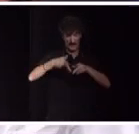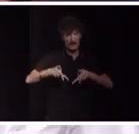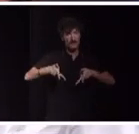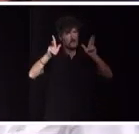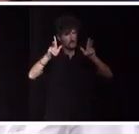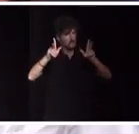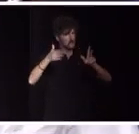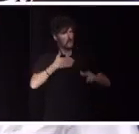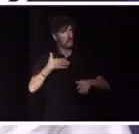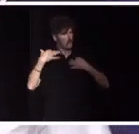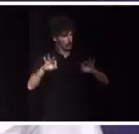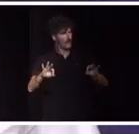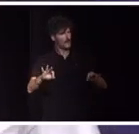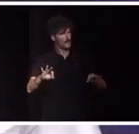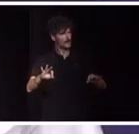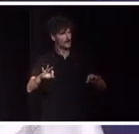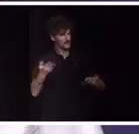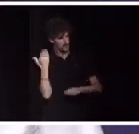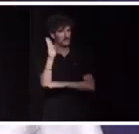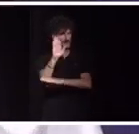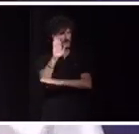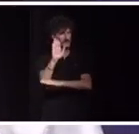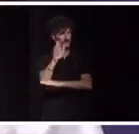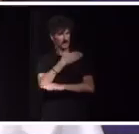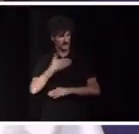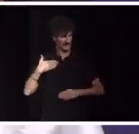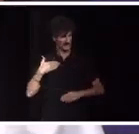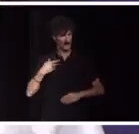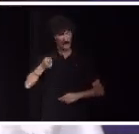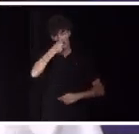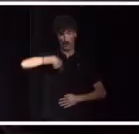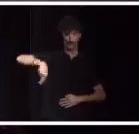se presente. Pero nosotros y nosotras